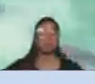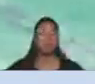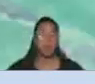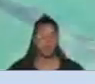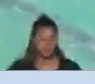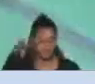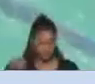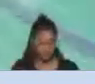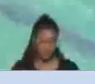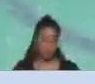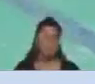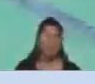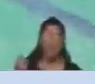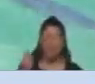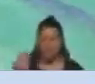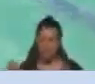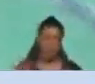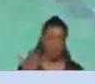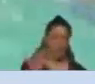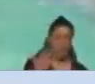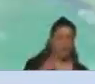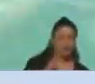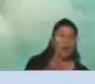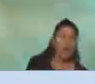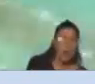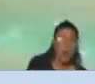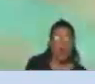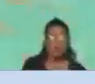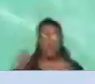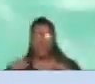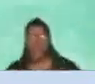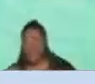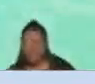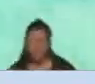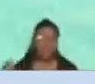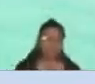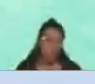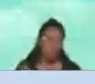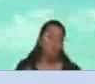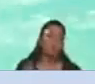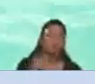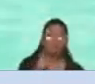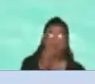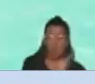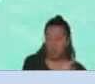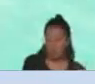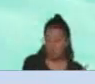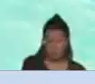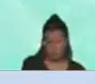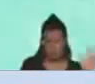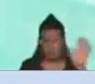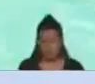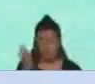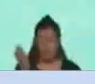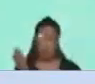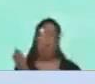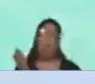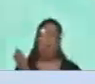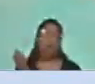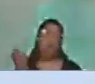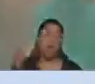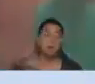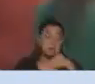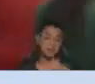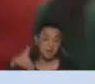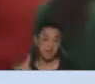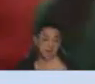haces para intercalar el colegio y los entrenamientos? Cuando salgo del colegio voy a una pileta